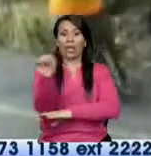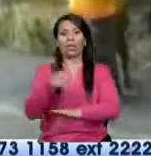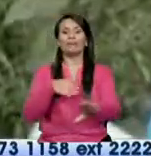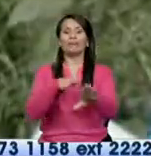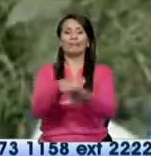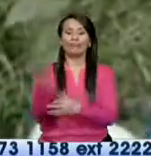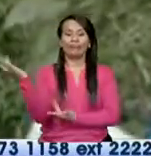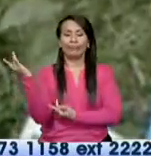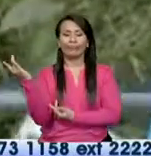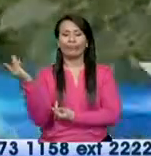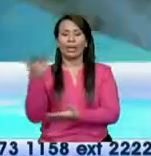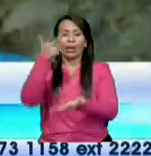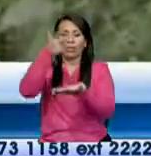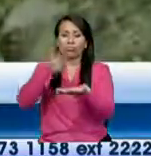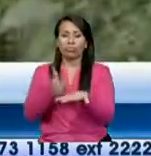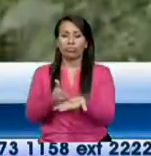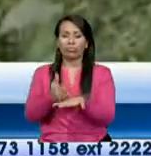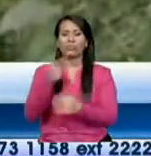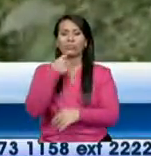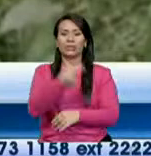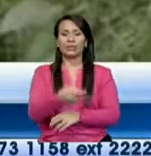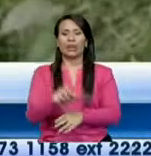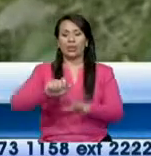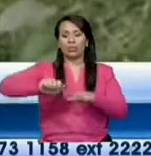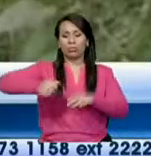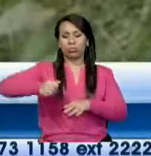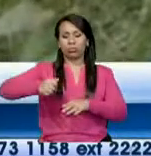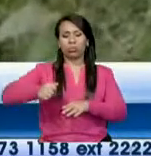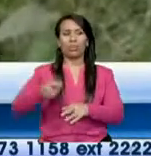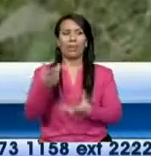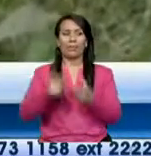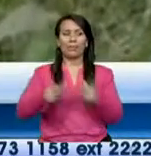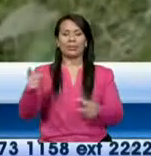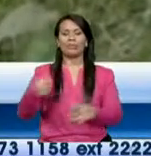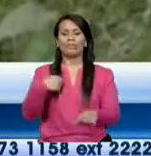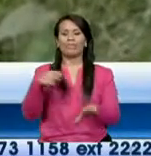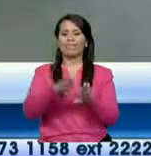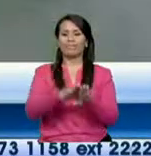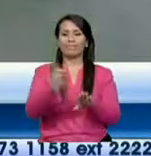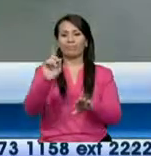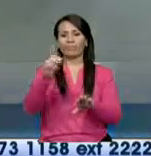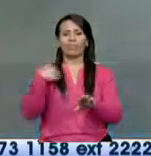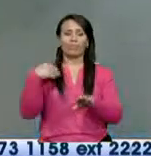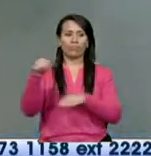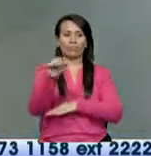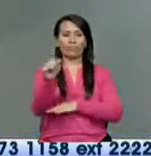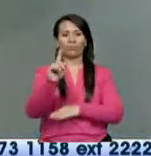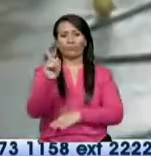el viaje. En instantes que se prendió el carro y a la gente ya no nos dejaron bajar hacia acá.